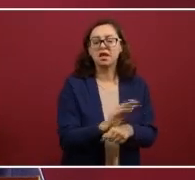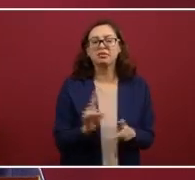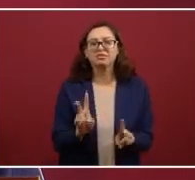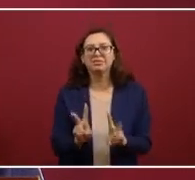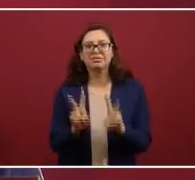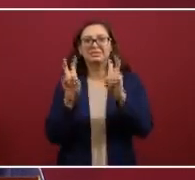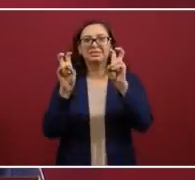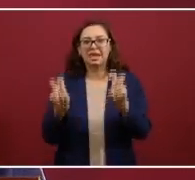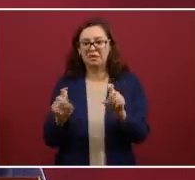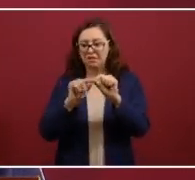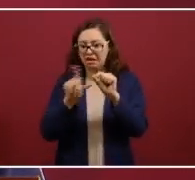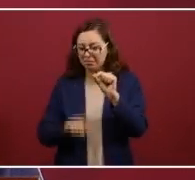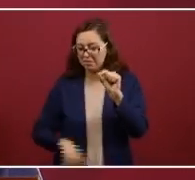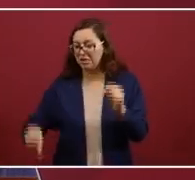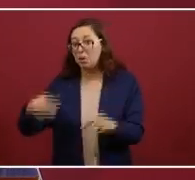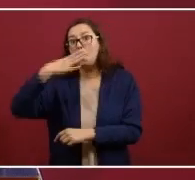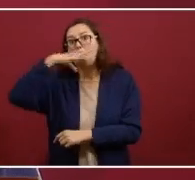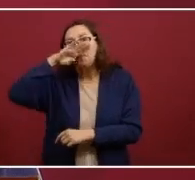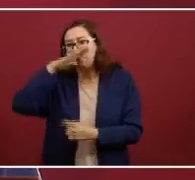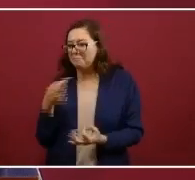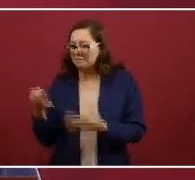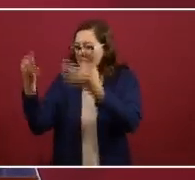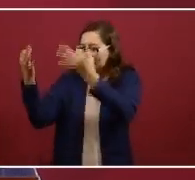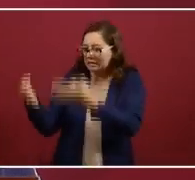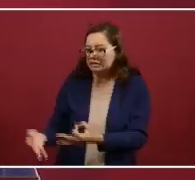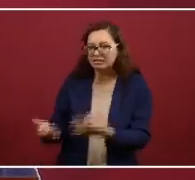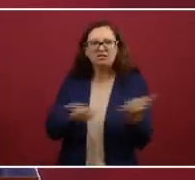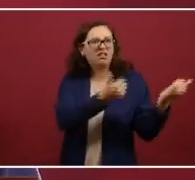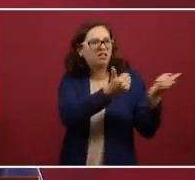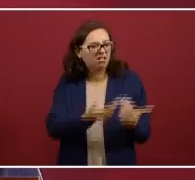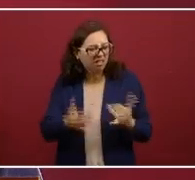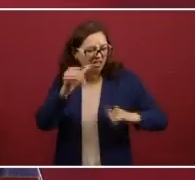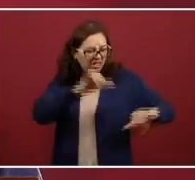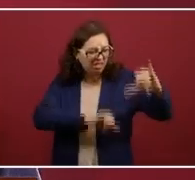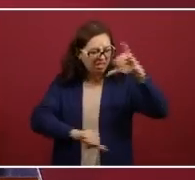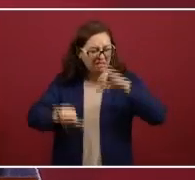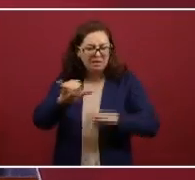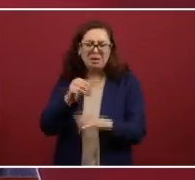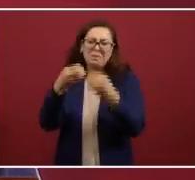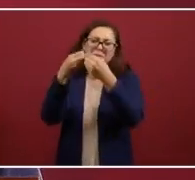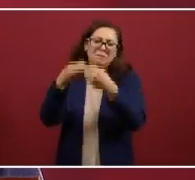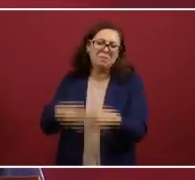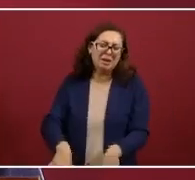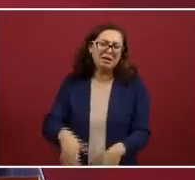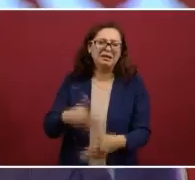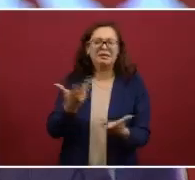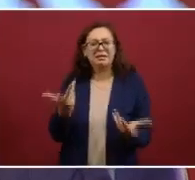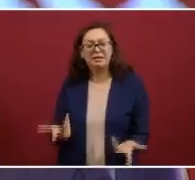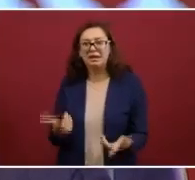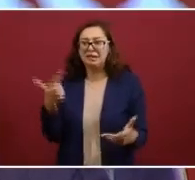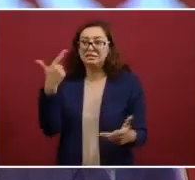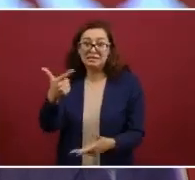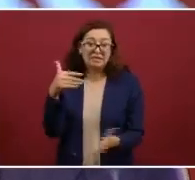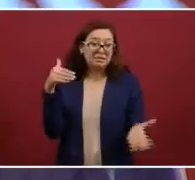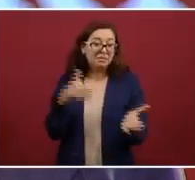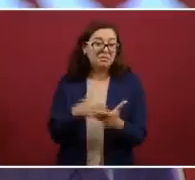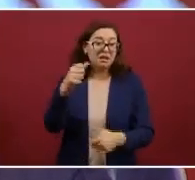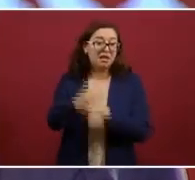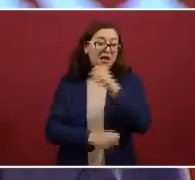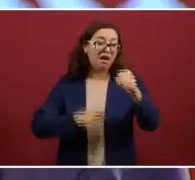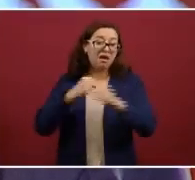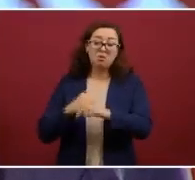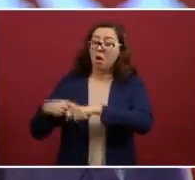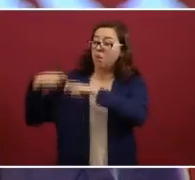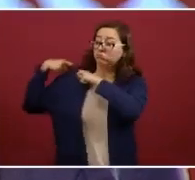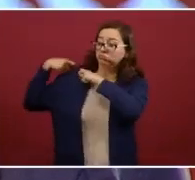sería el quiebre de un proceso histórico de por lo menos 7,000 años. México es hoy, digamos, soportado